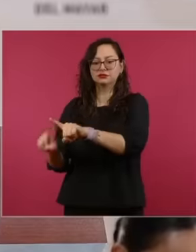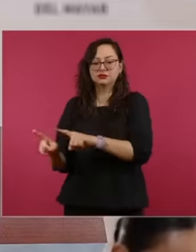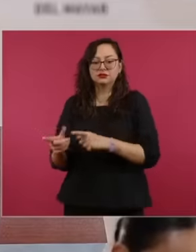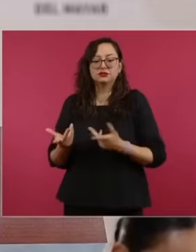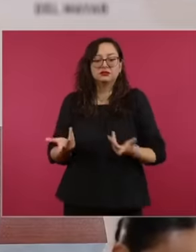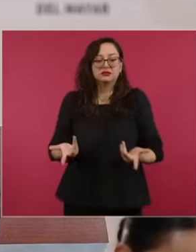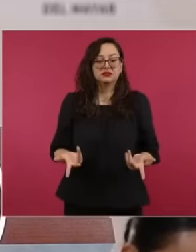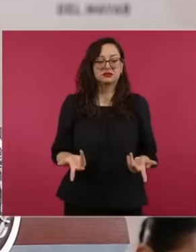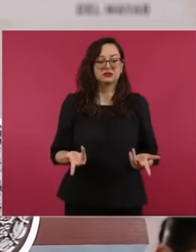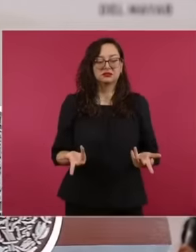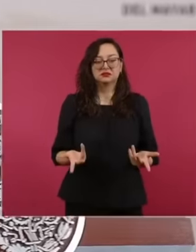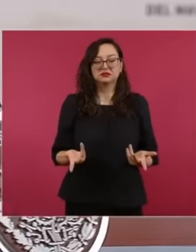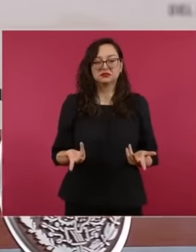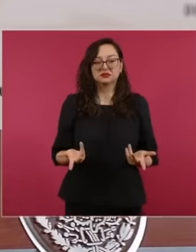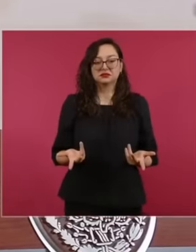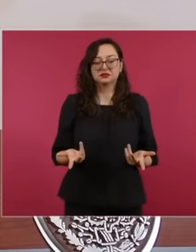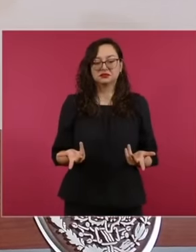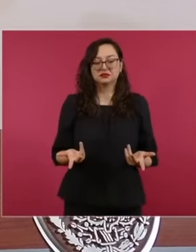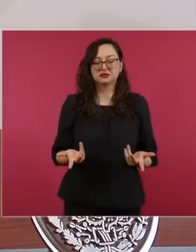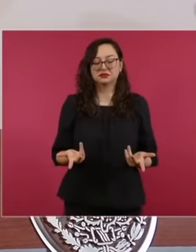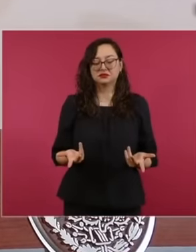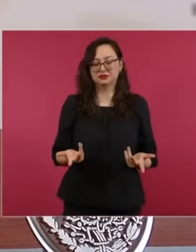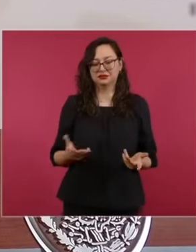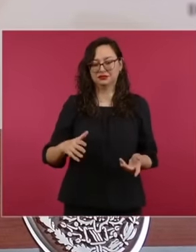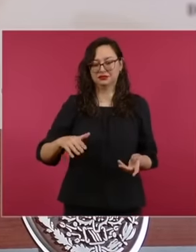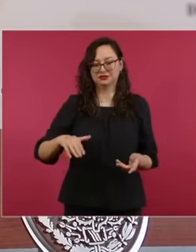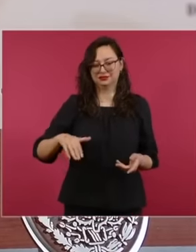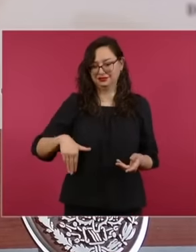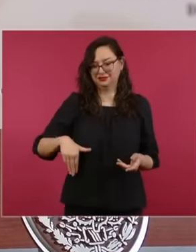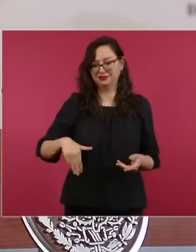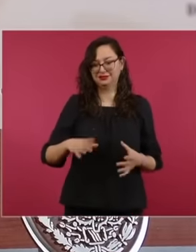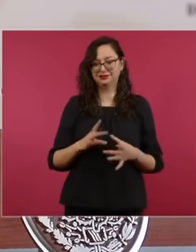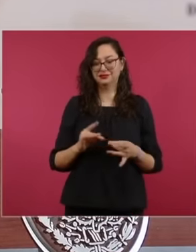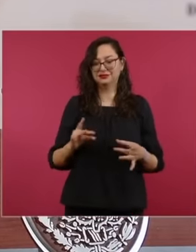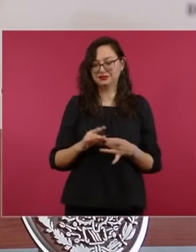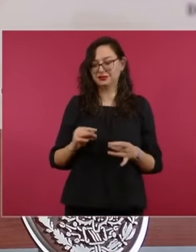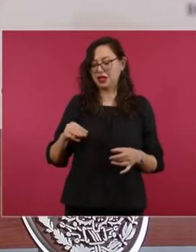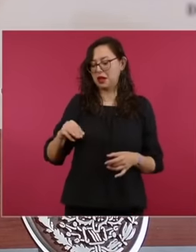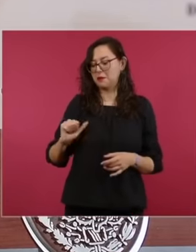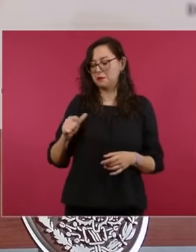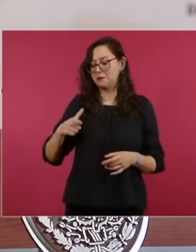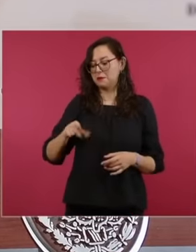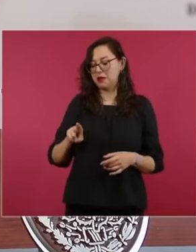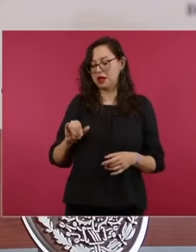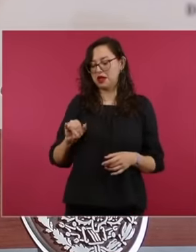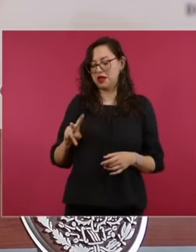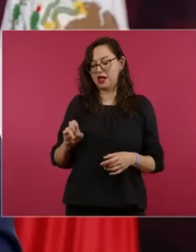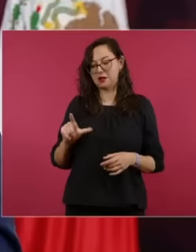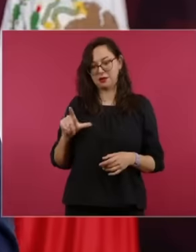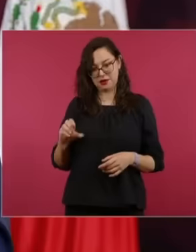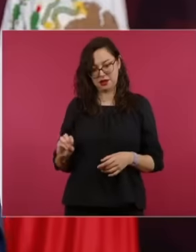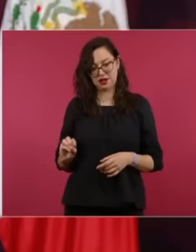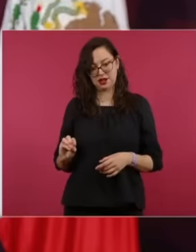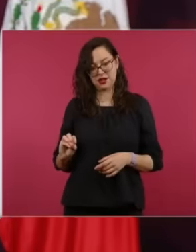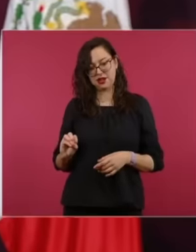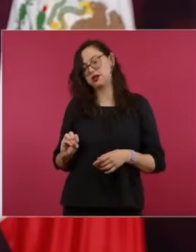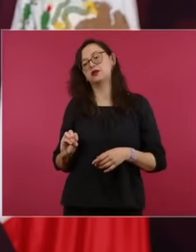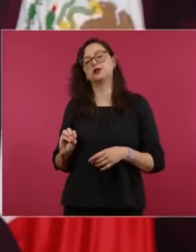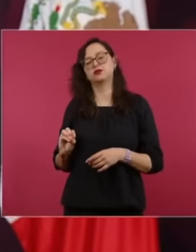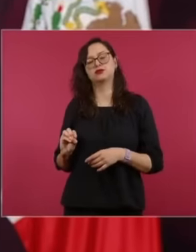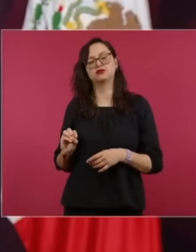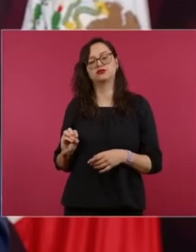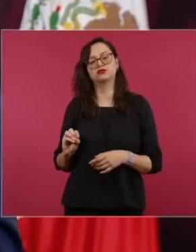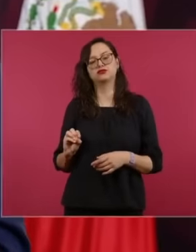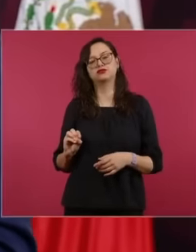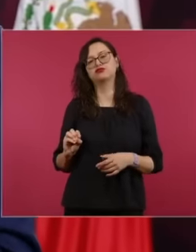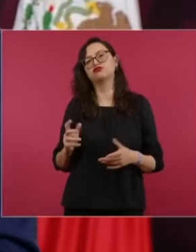Porque hablaba yo de Maquiavelo. Y se tiene una idea, ¿no?, también, de